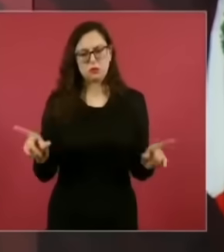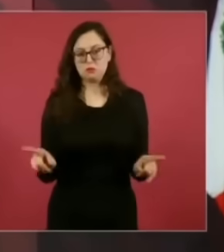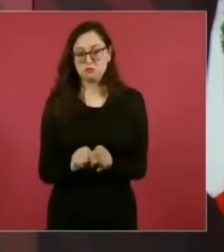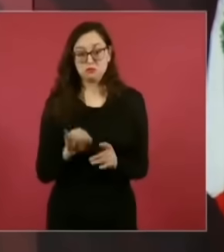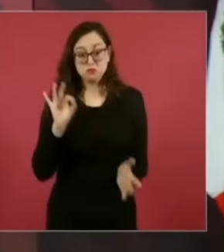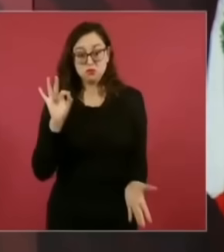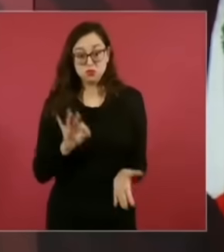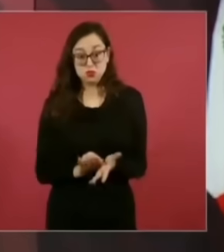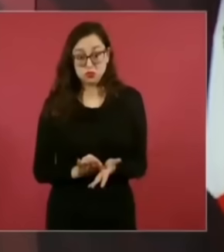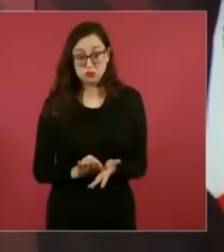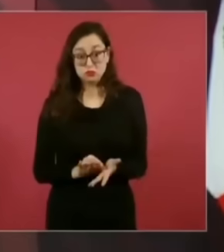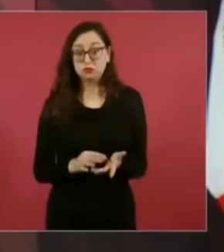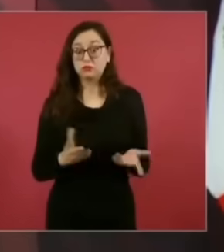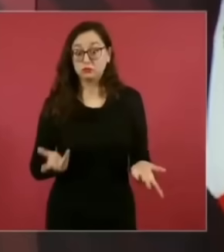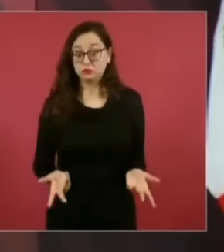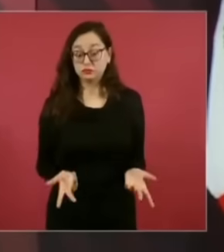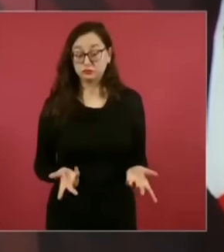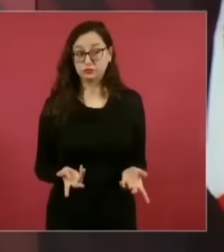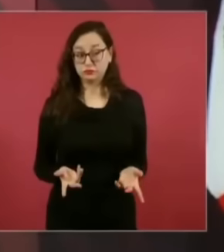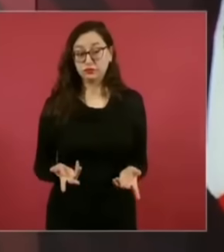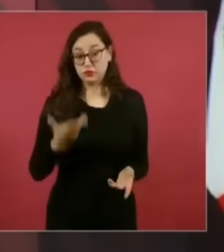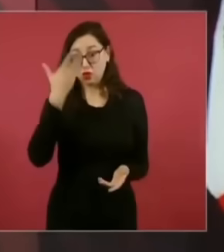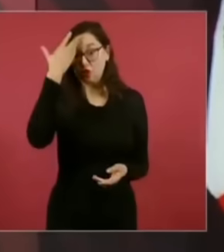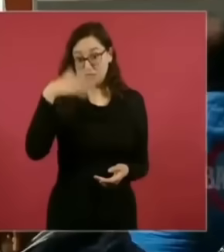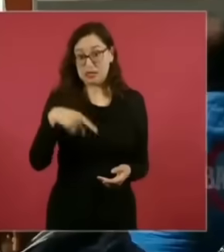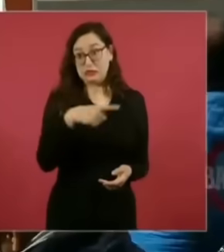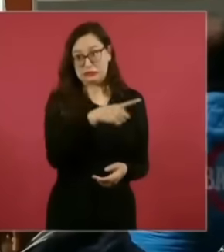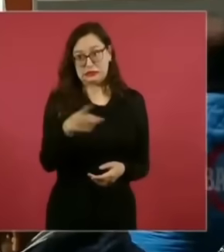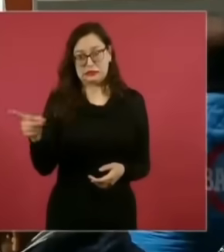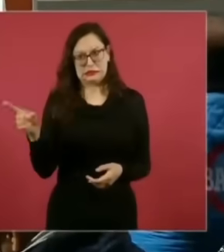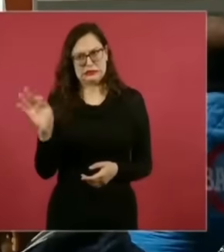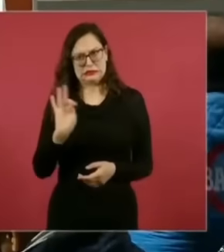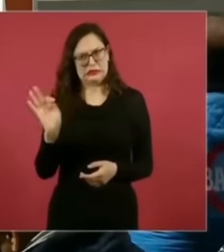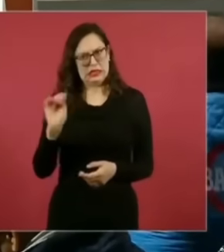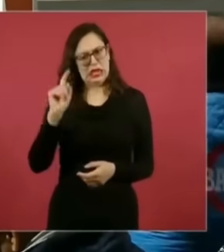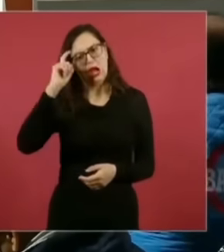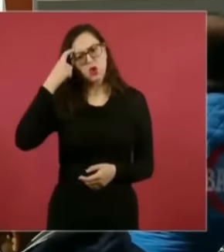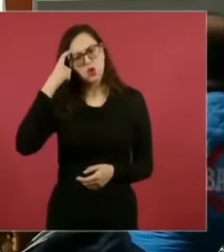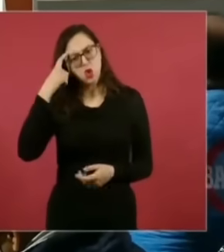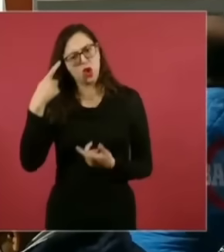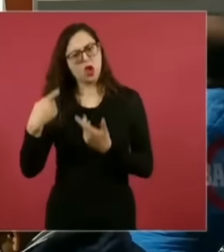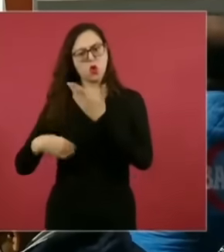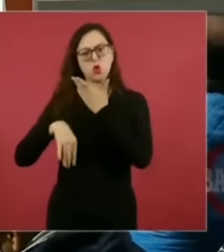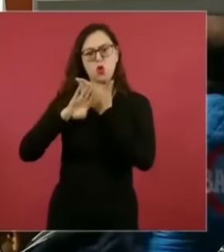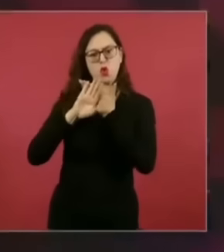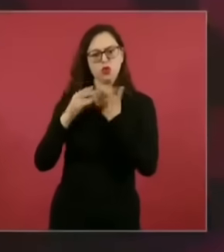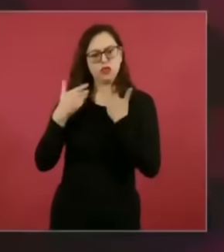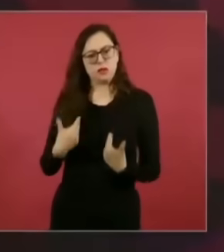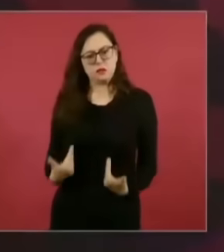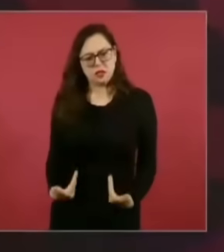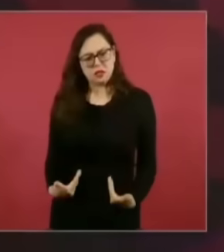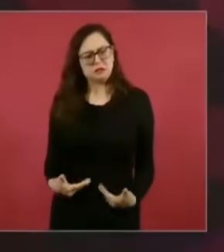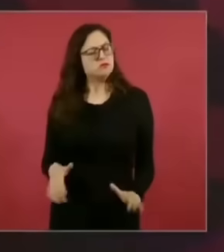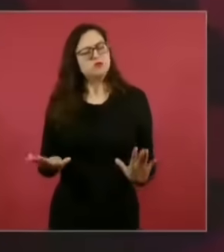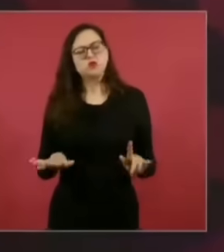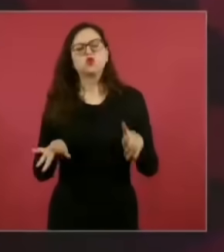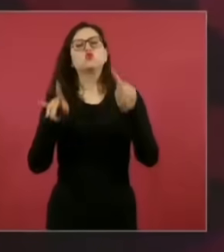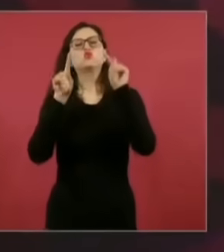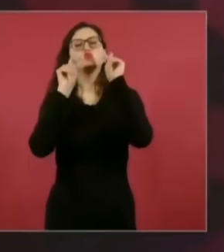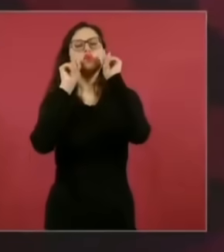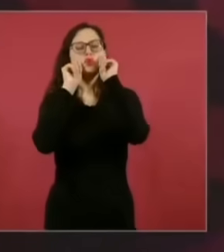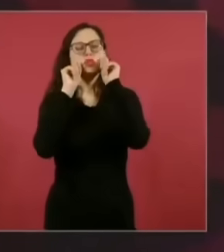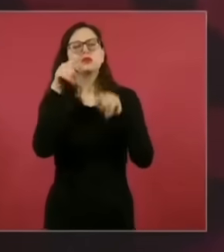Iba yo a enfrentarlo con el propósito de llegar a un acuerdo, como otros